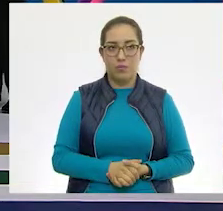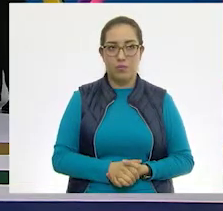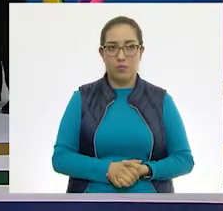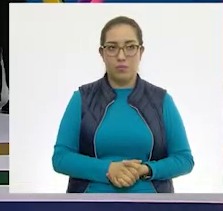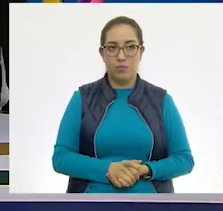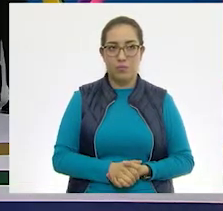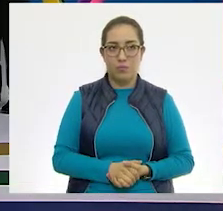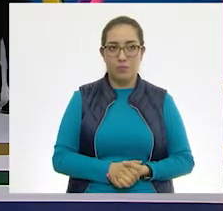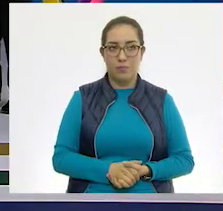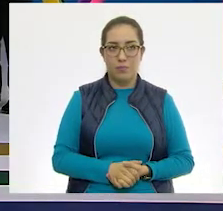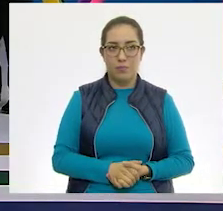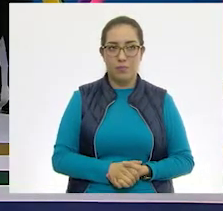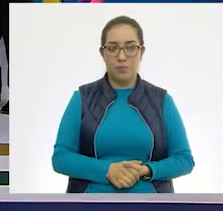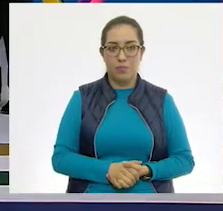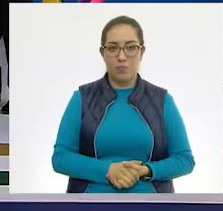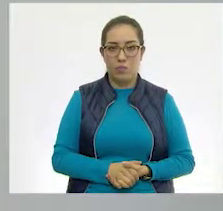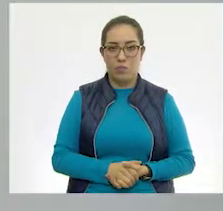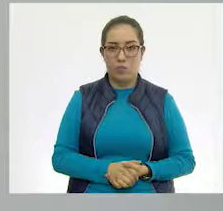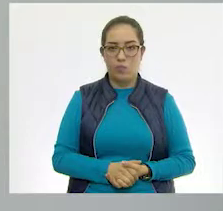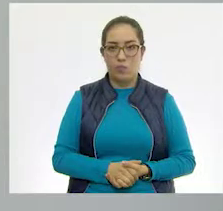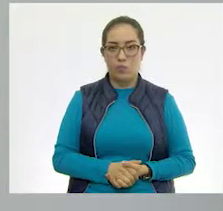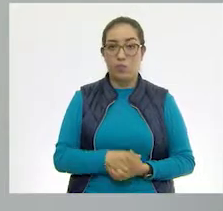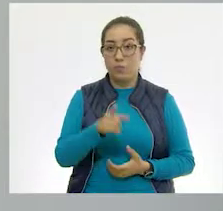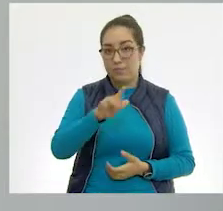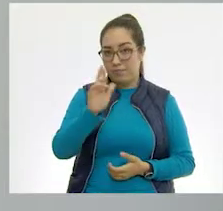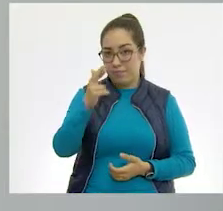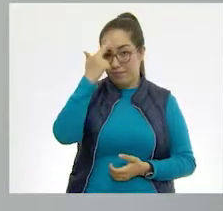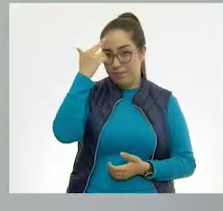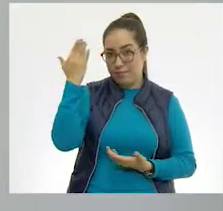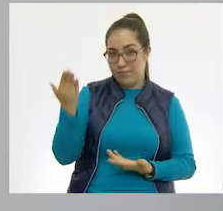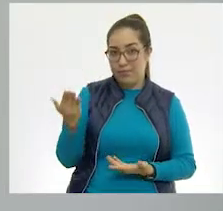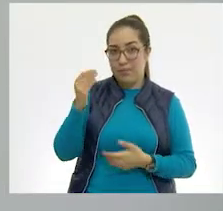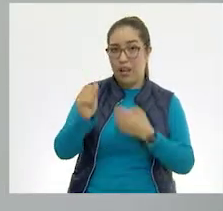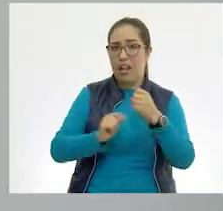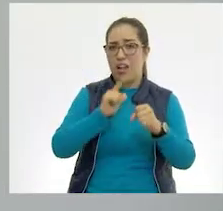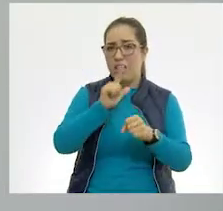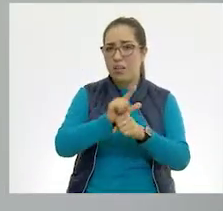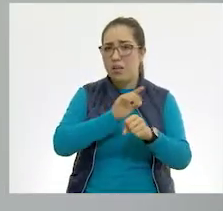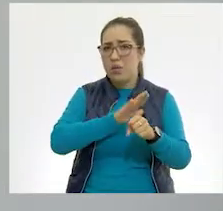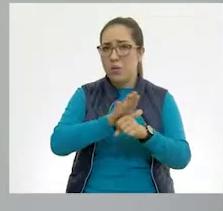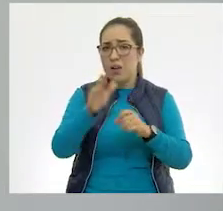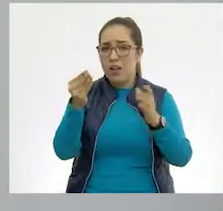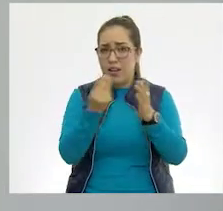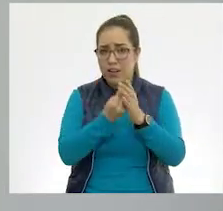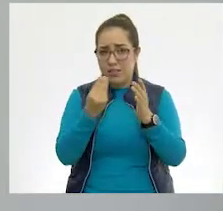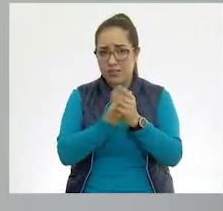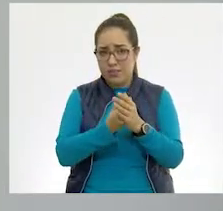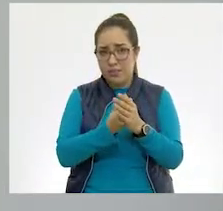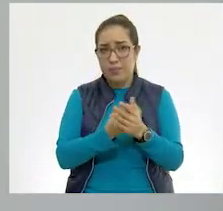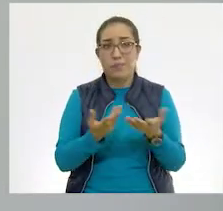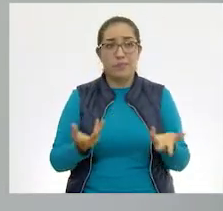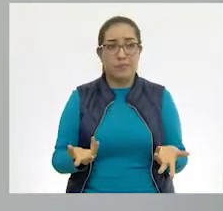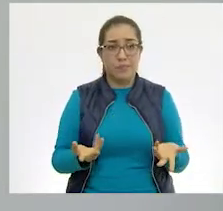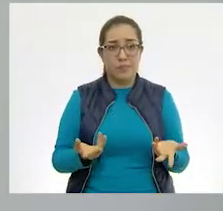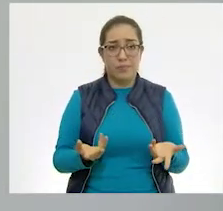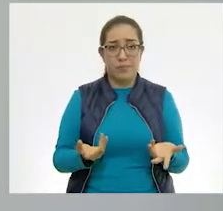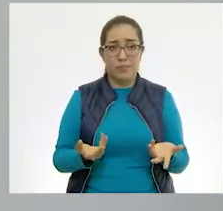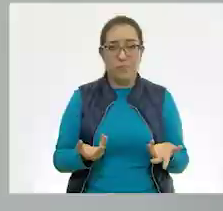Perfecto. Animales, muy bien. Entonces recordemos que los animales se clasifican ¿en qué? Se clasifican en